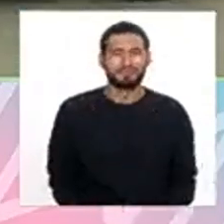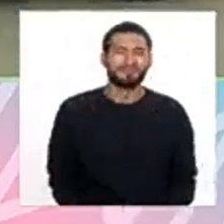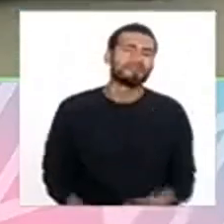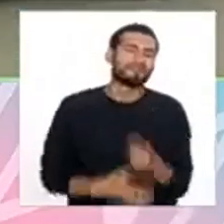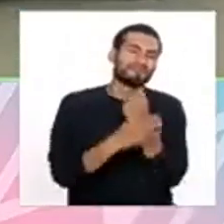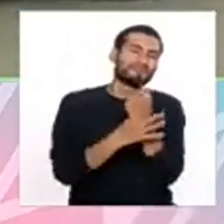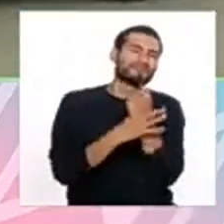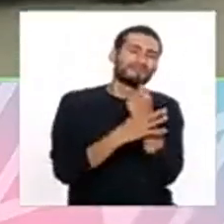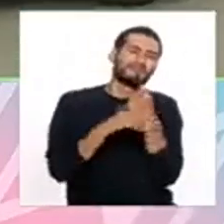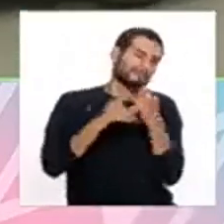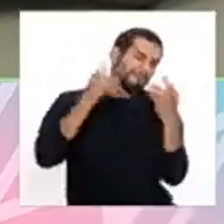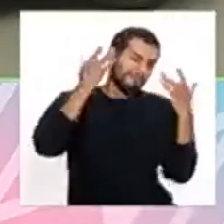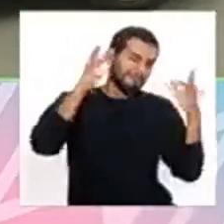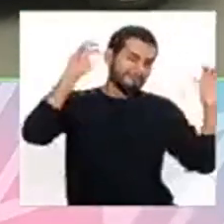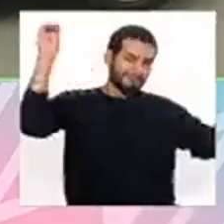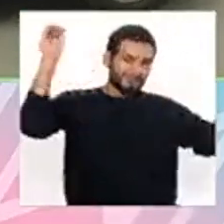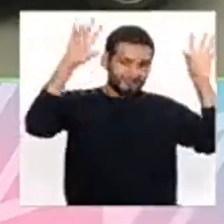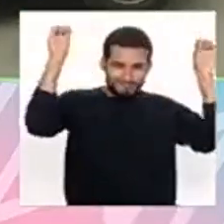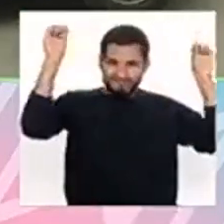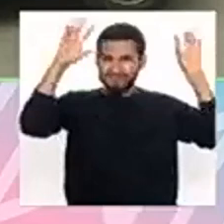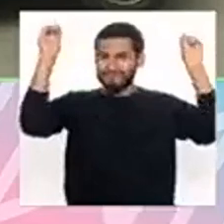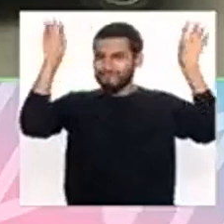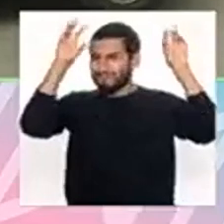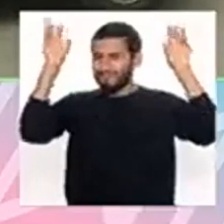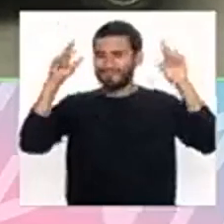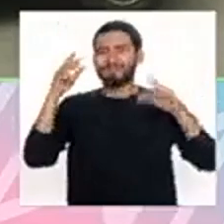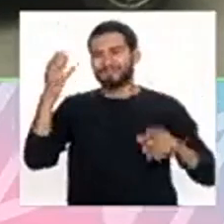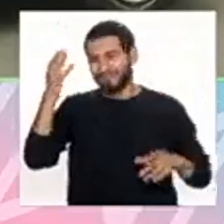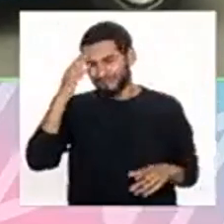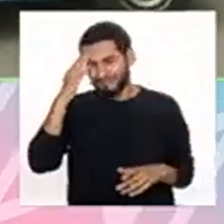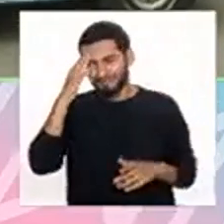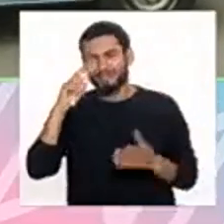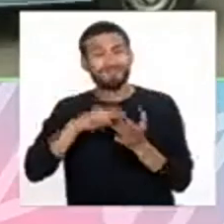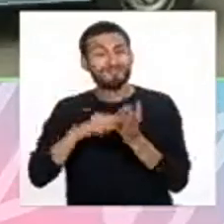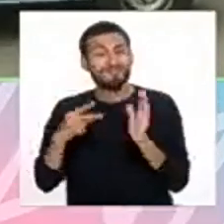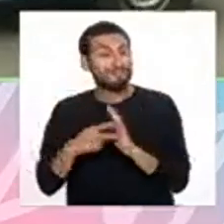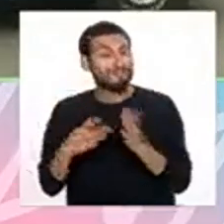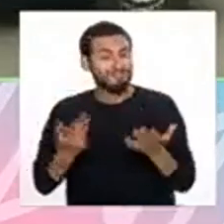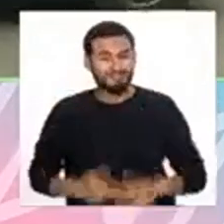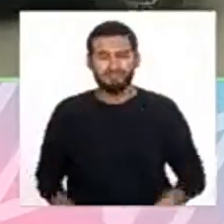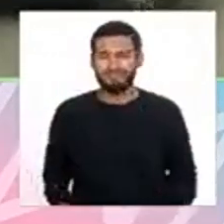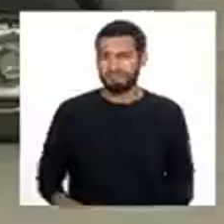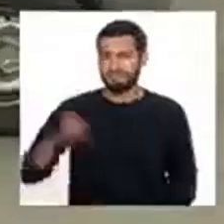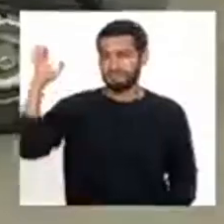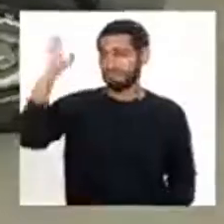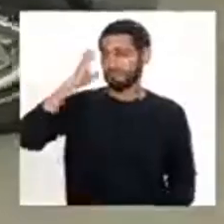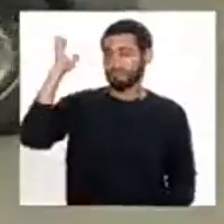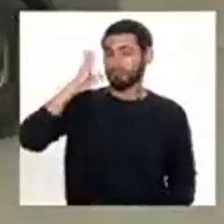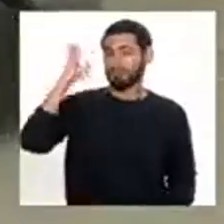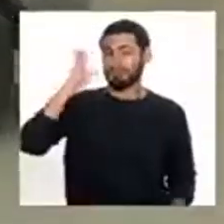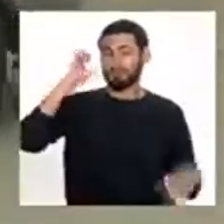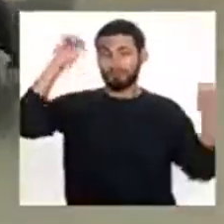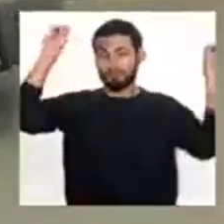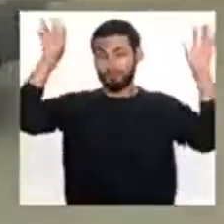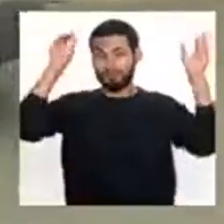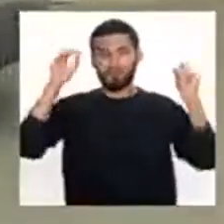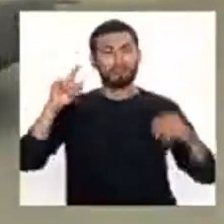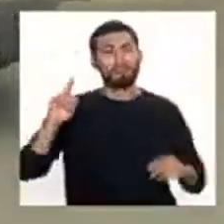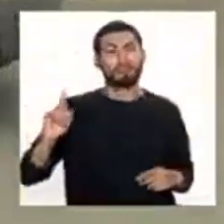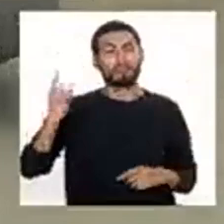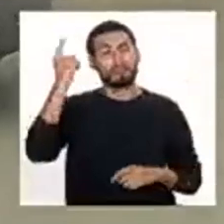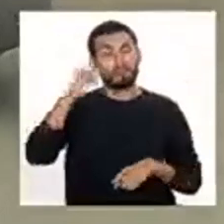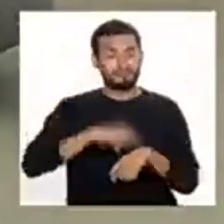Doctores, este sonido característico, ya saben lo que nos indica, ¿verdad? Que hay una emergencia. Por primera vez,